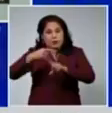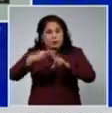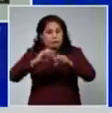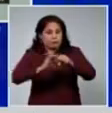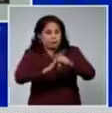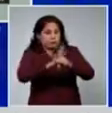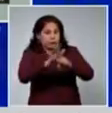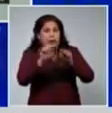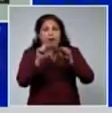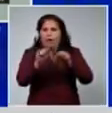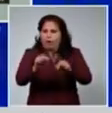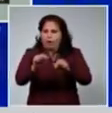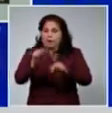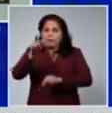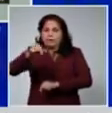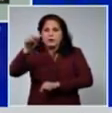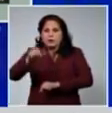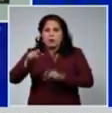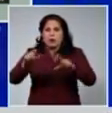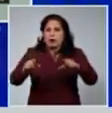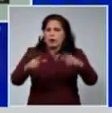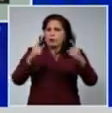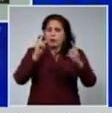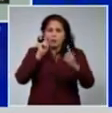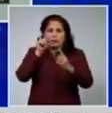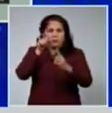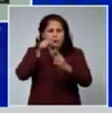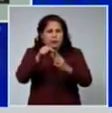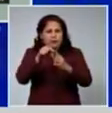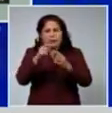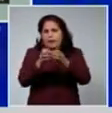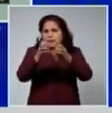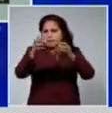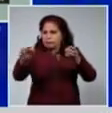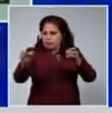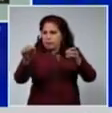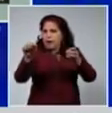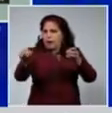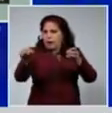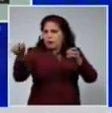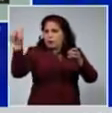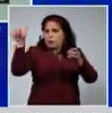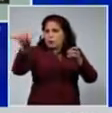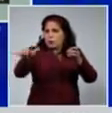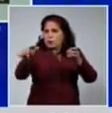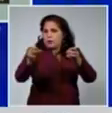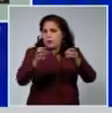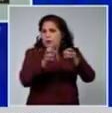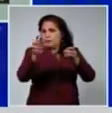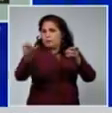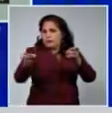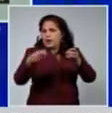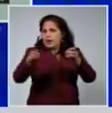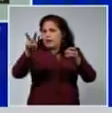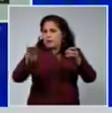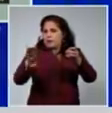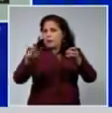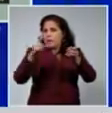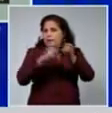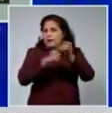existencia de agujeros que cumplen su protocolo de aislamiento y evaluación por el precio